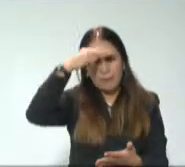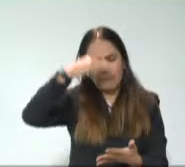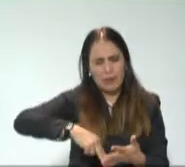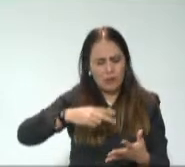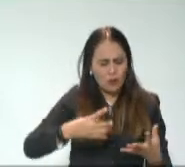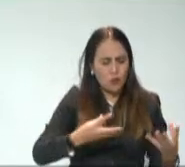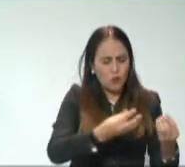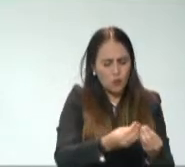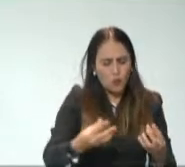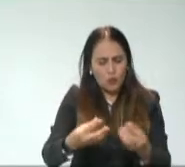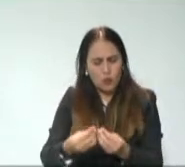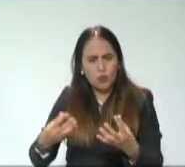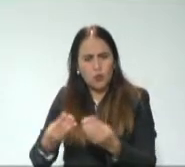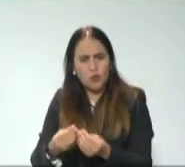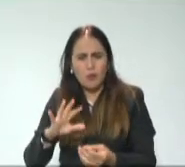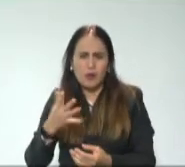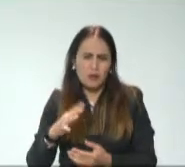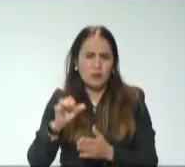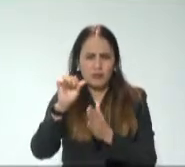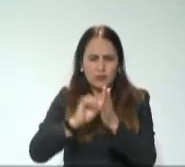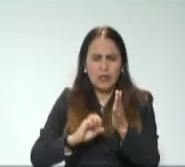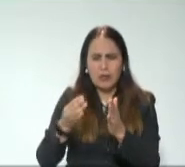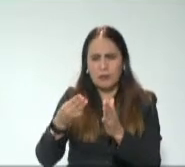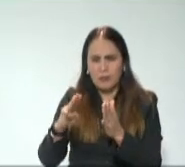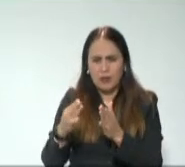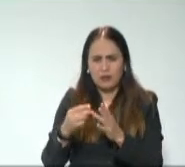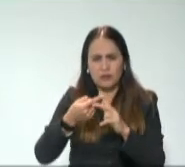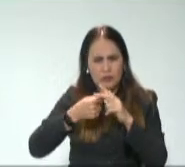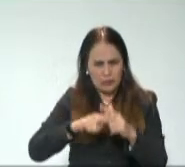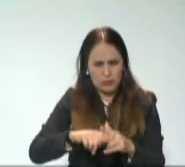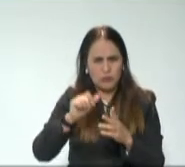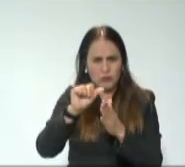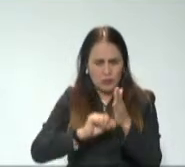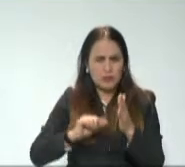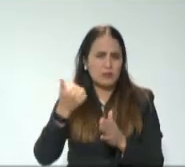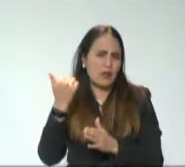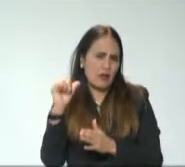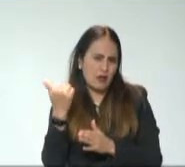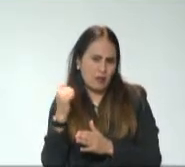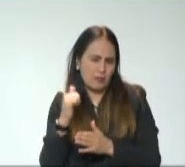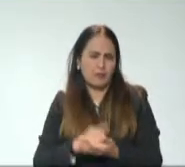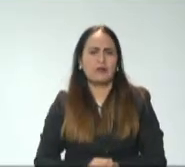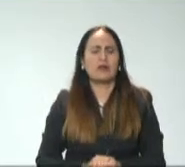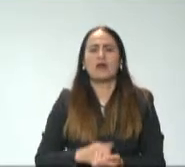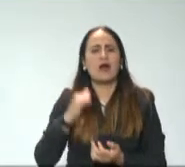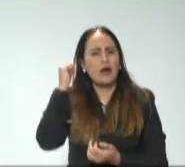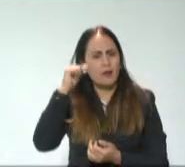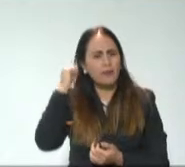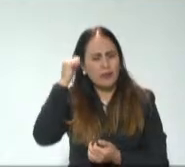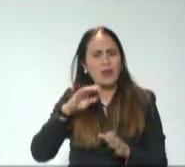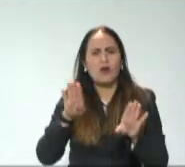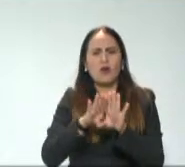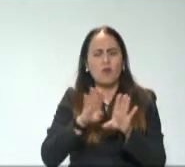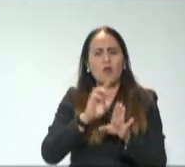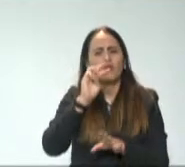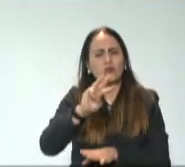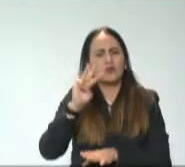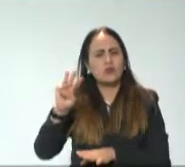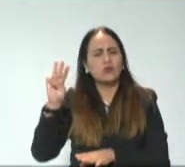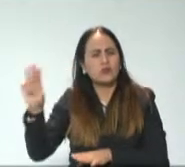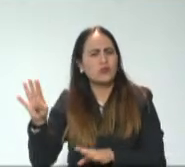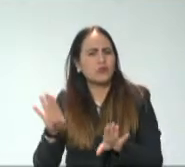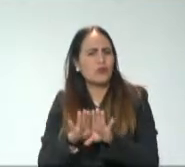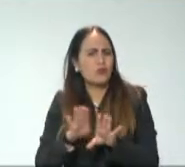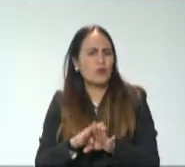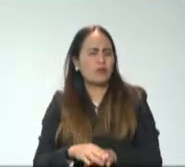momento finales de marzo principios de abril hacer un seguimiento de cómo estaban las páginas estatales porque le digo